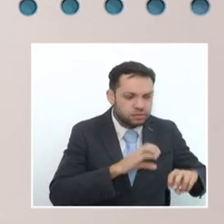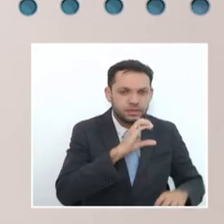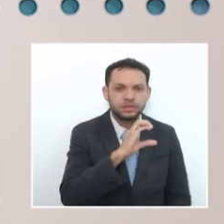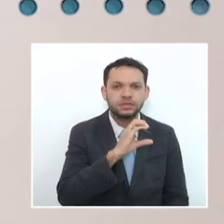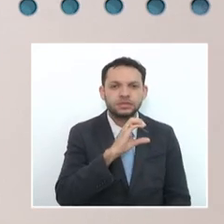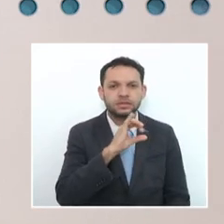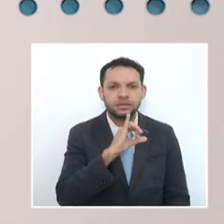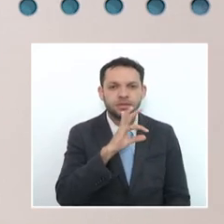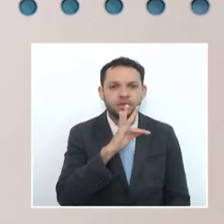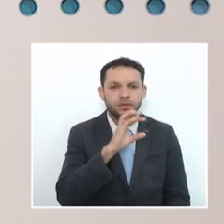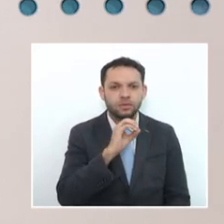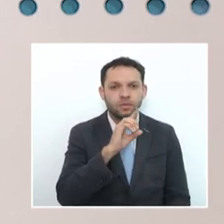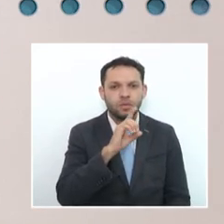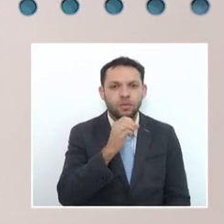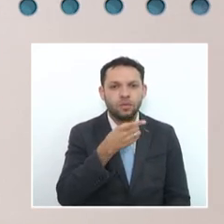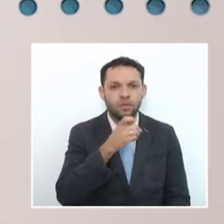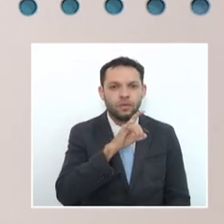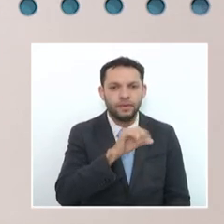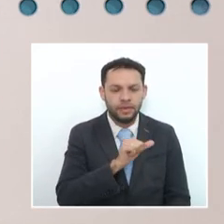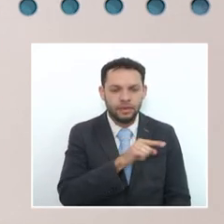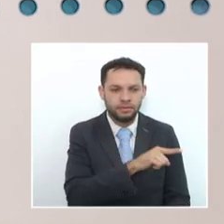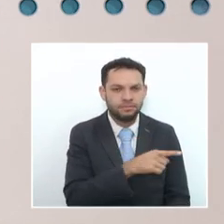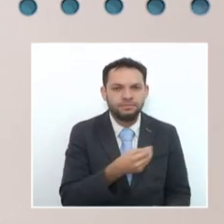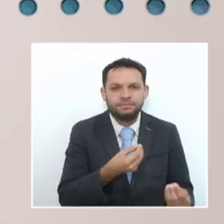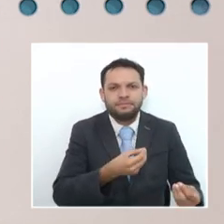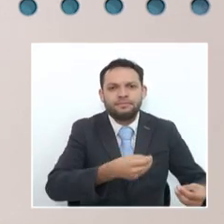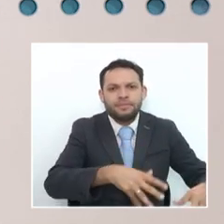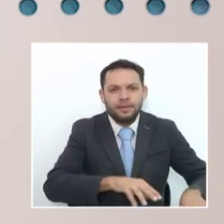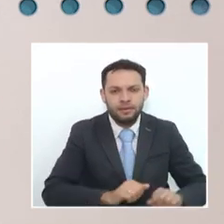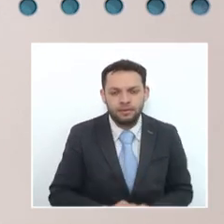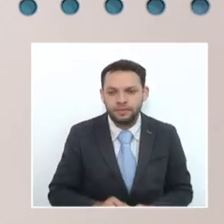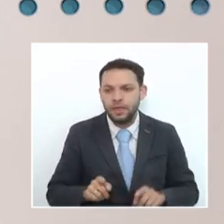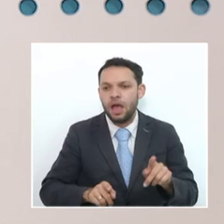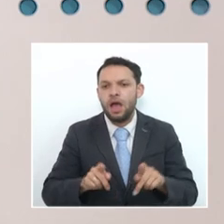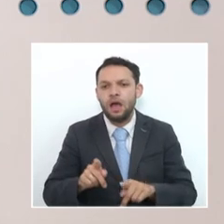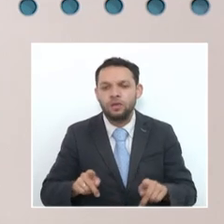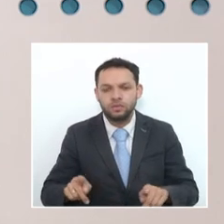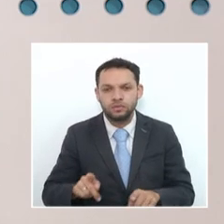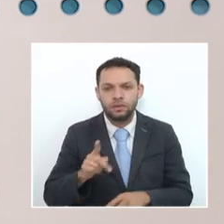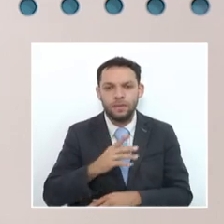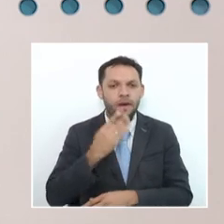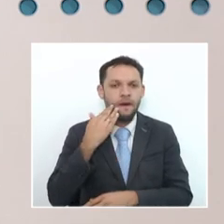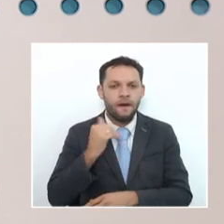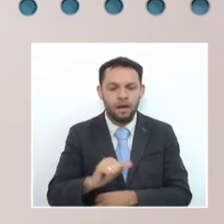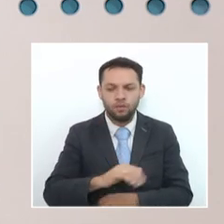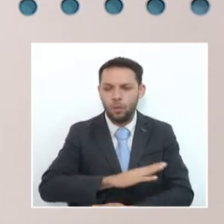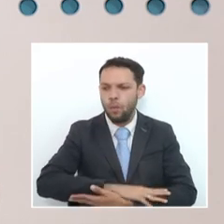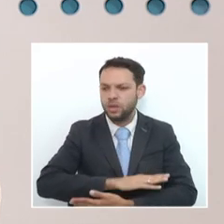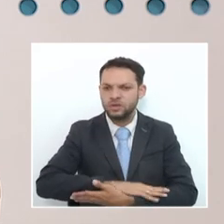Ustedes saben la cantidad de mujeres que se nos están muriendo juiciosas cada año con la citología.